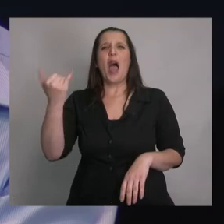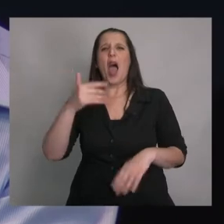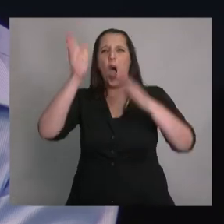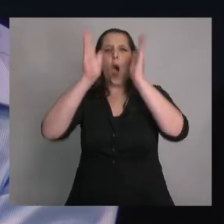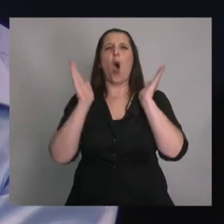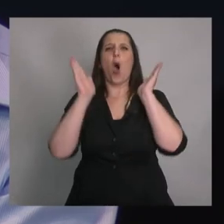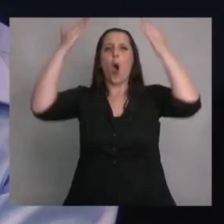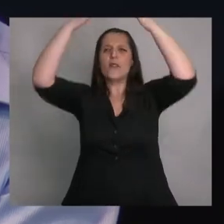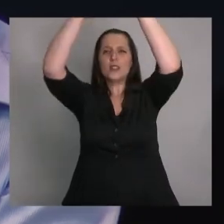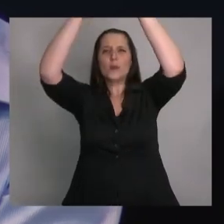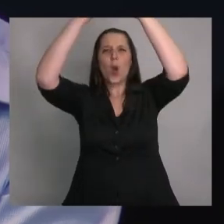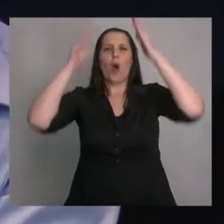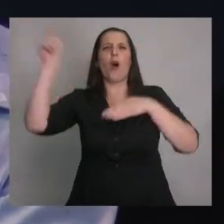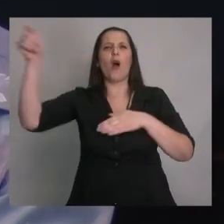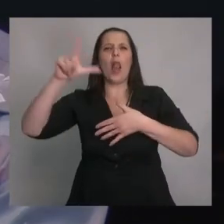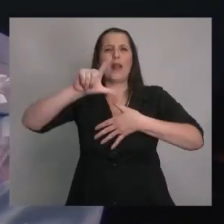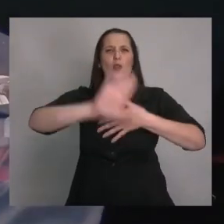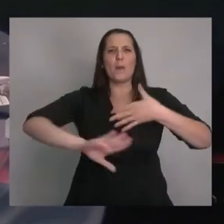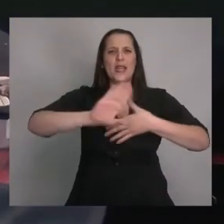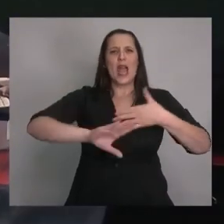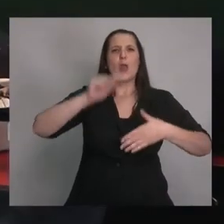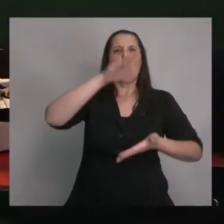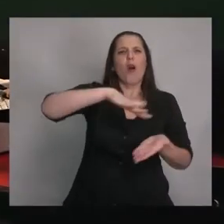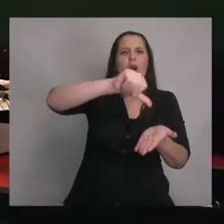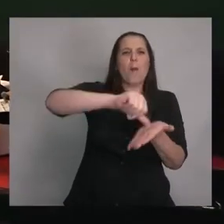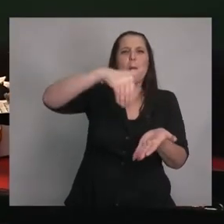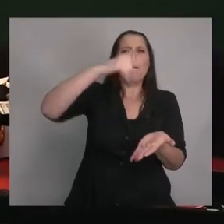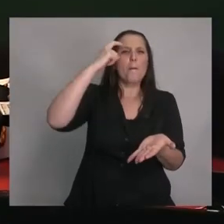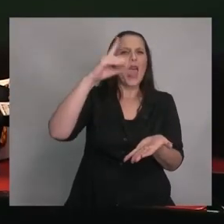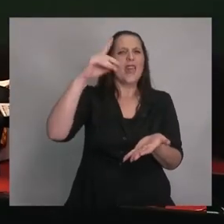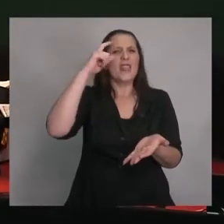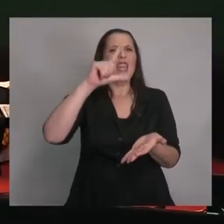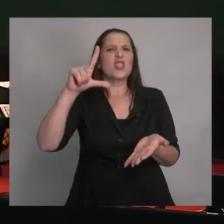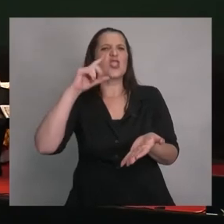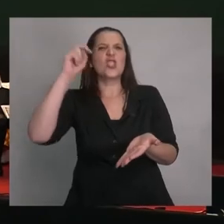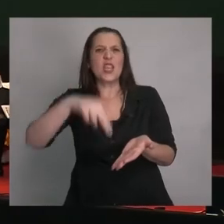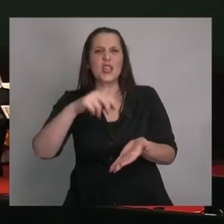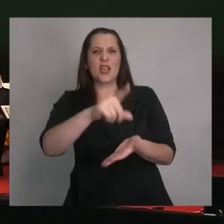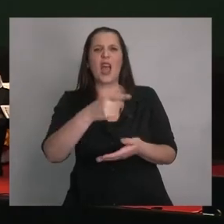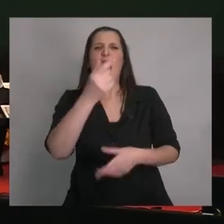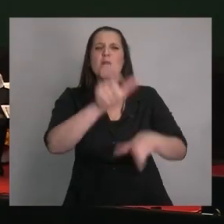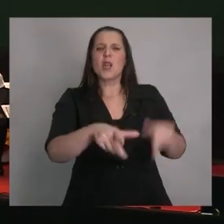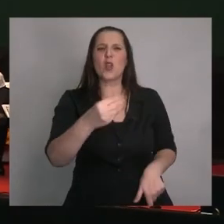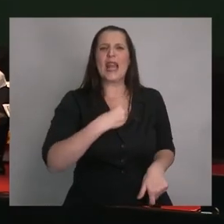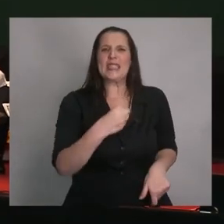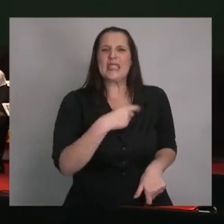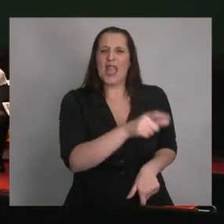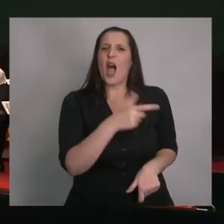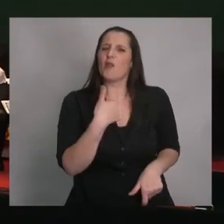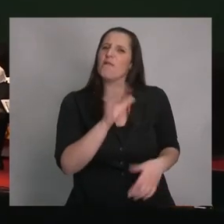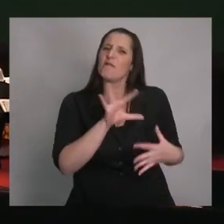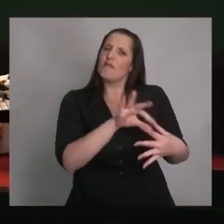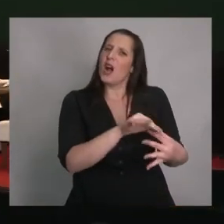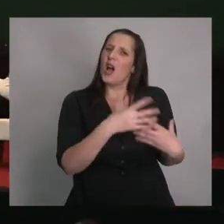latinoamericanos en medellín donde estaban a los cristianos comprometerse con los pobres y oprimidos